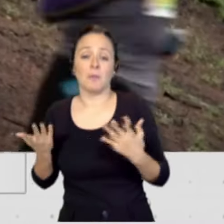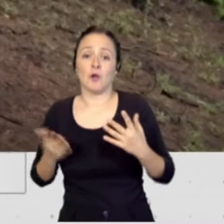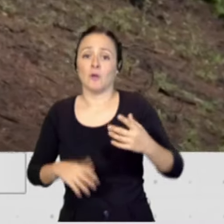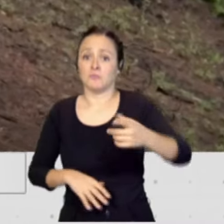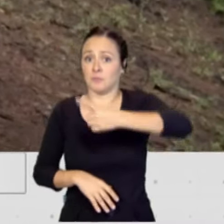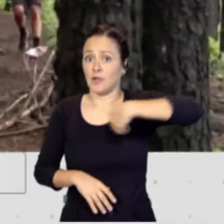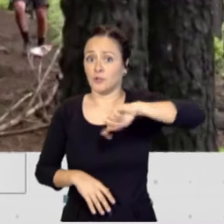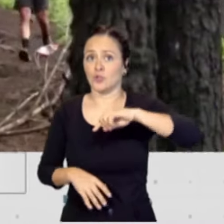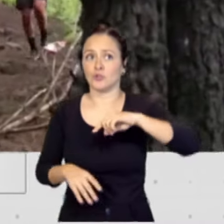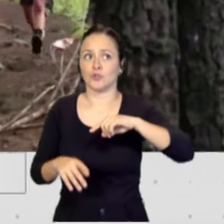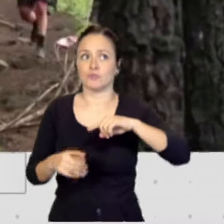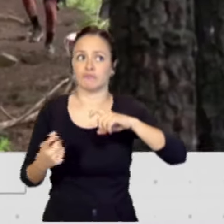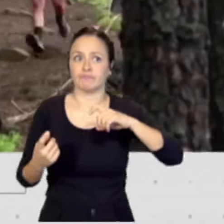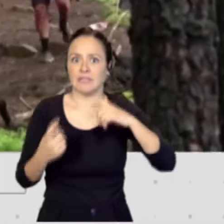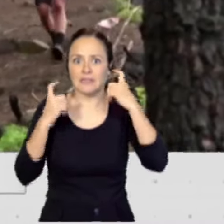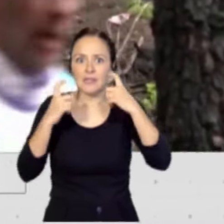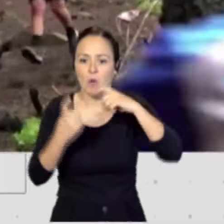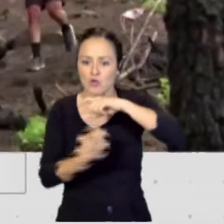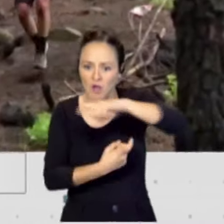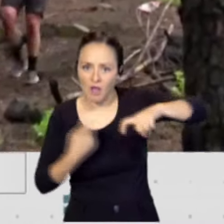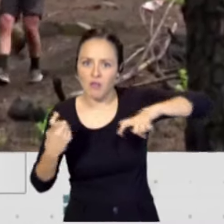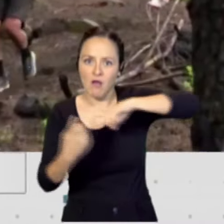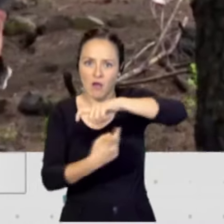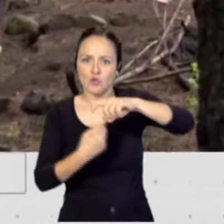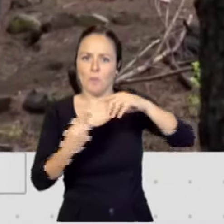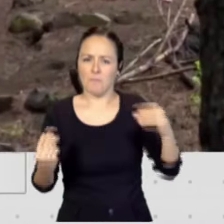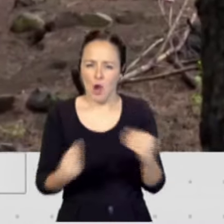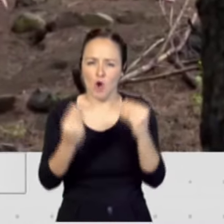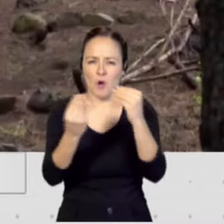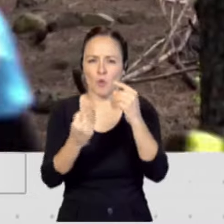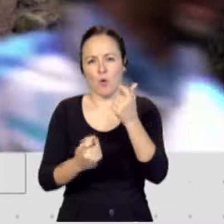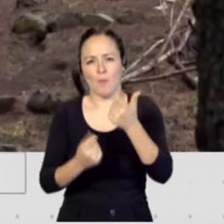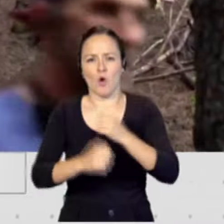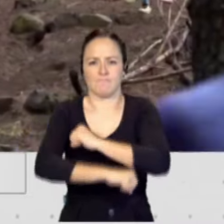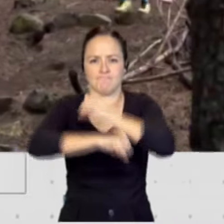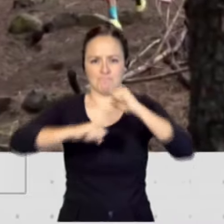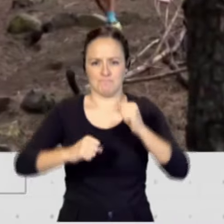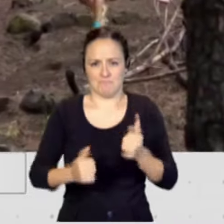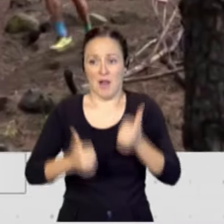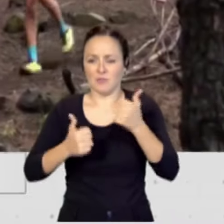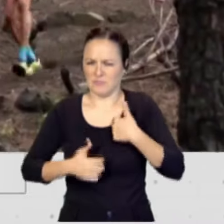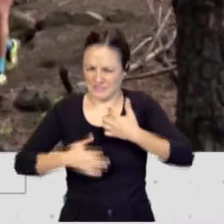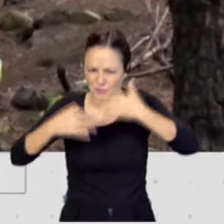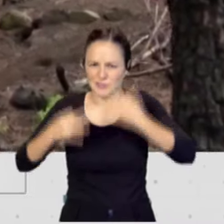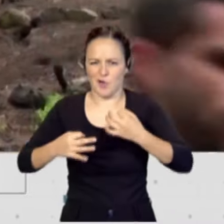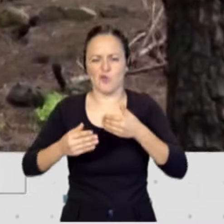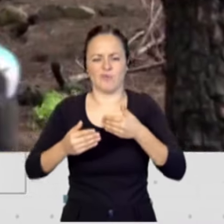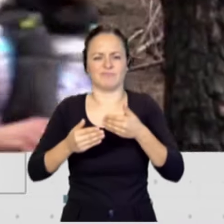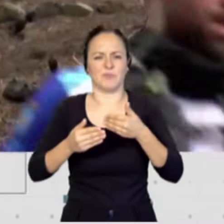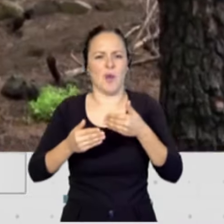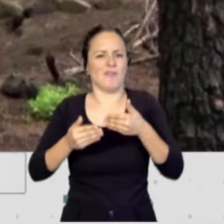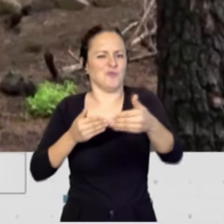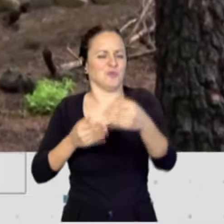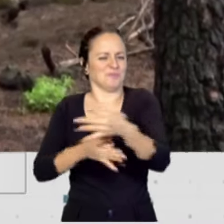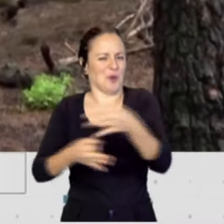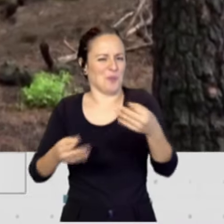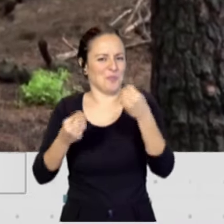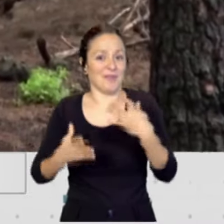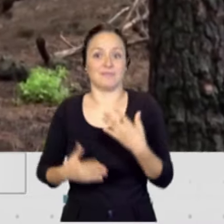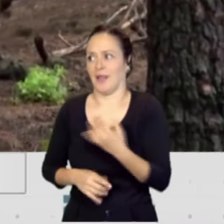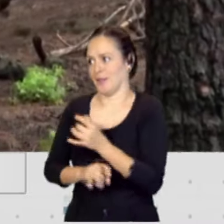trabajando en que cada año Vaya un poquito a mejor que cada año se consolide un poquito más Y estoy convencido de que estamos en el camino correcto Sí por supuesto porque así lo demuestra